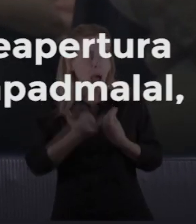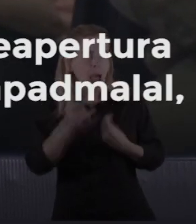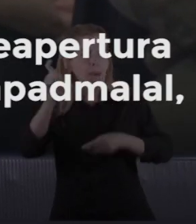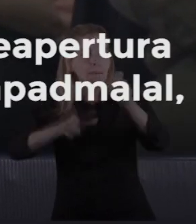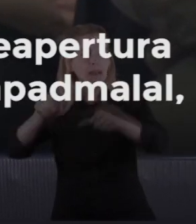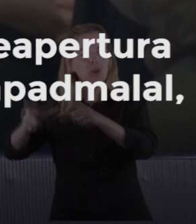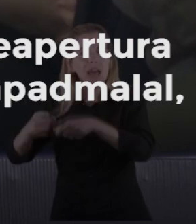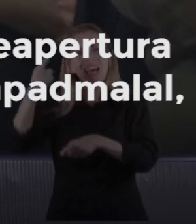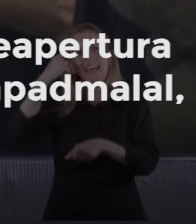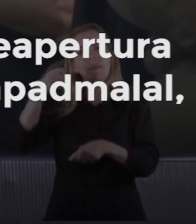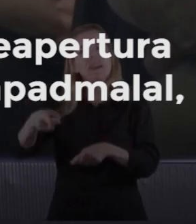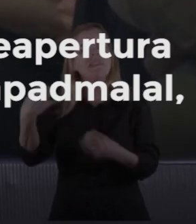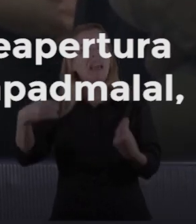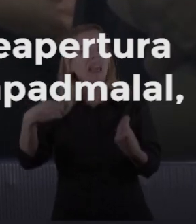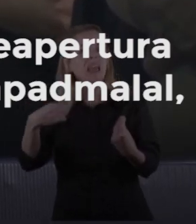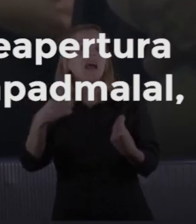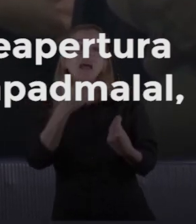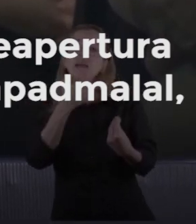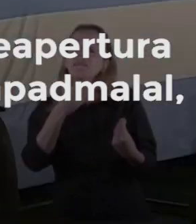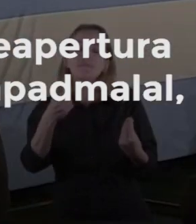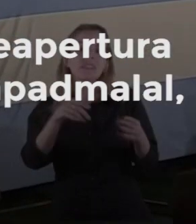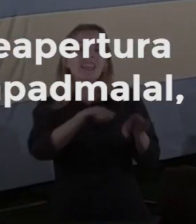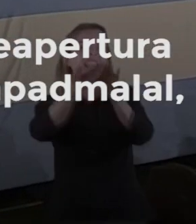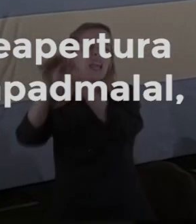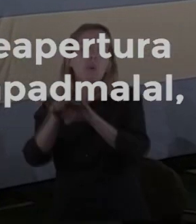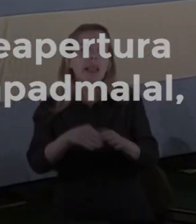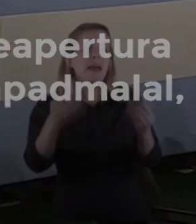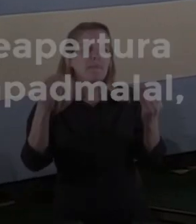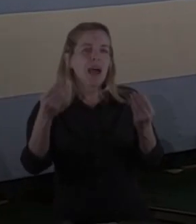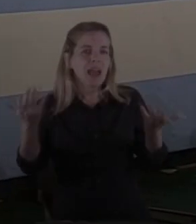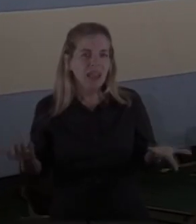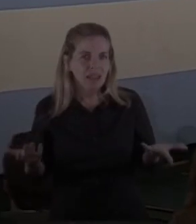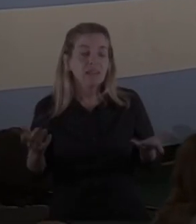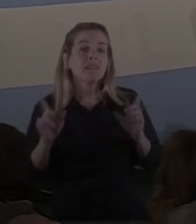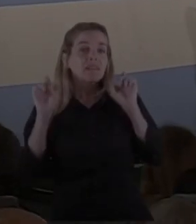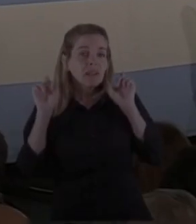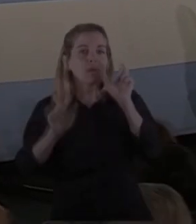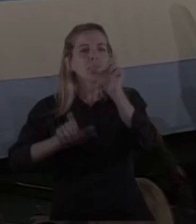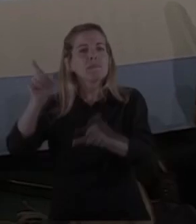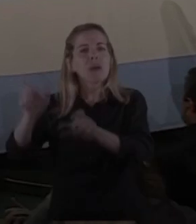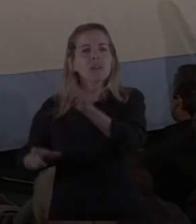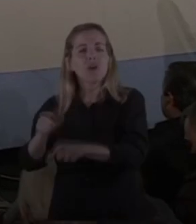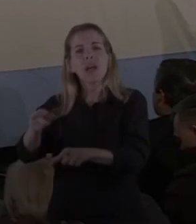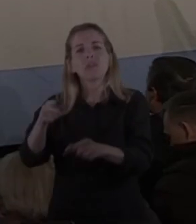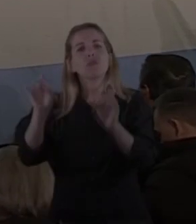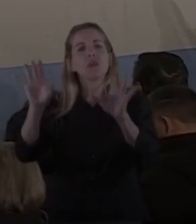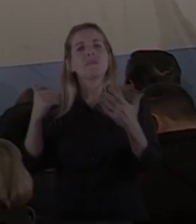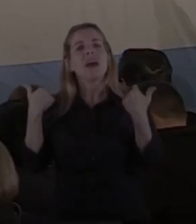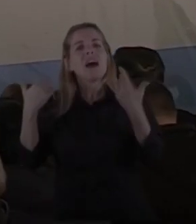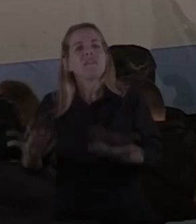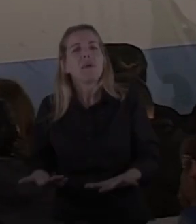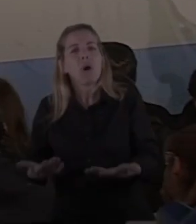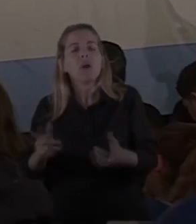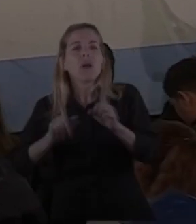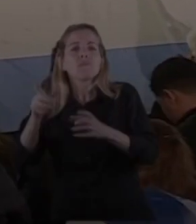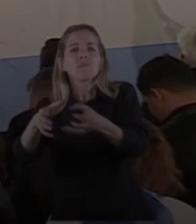que la distribución no debe hacerse de modo igualitario. Los que siguen promoviendo el individualismo, los que